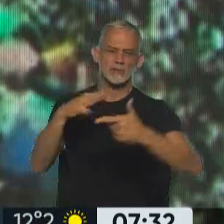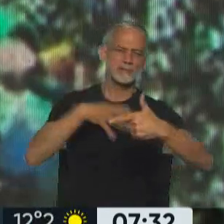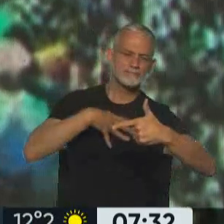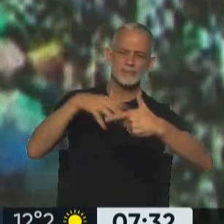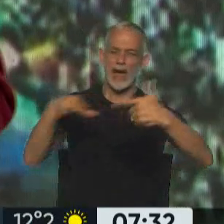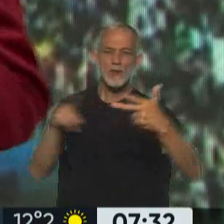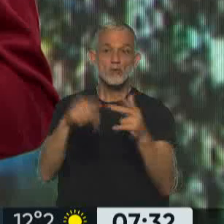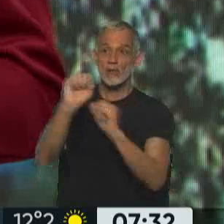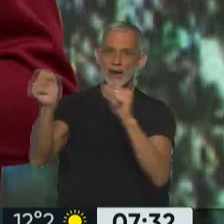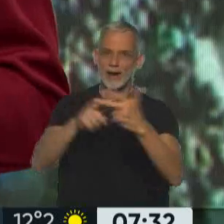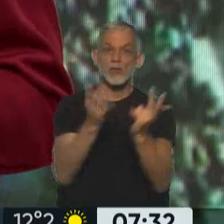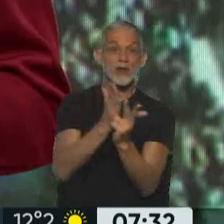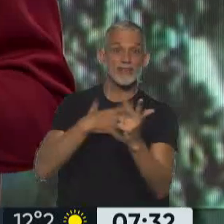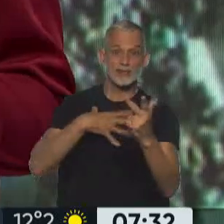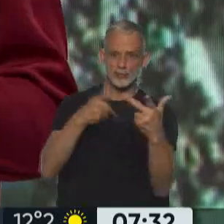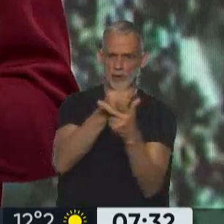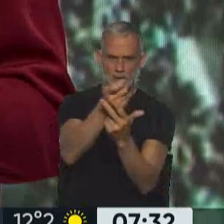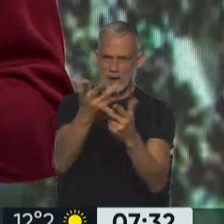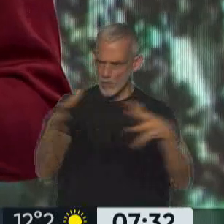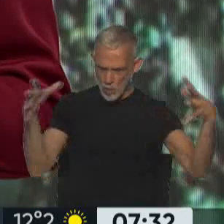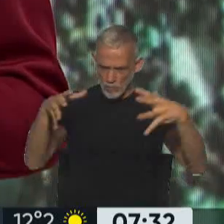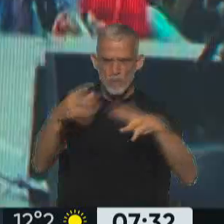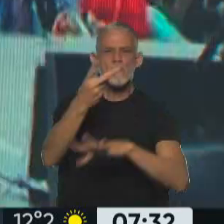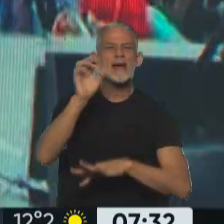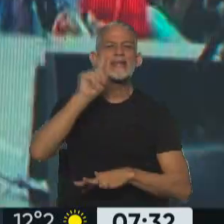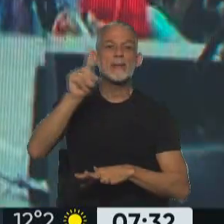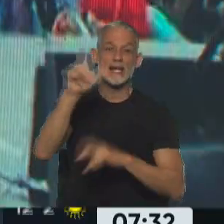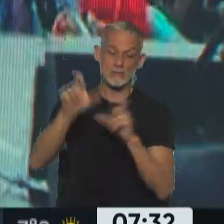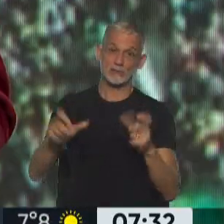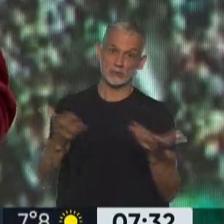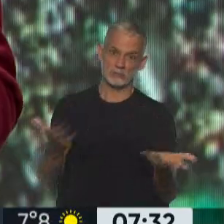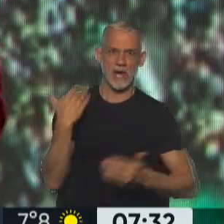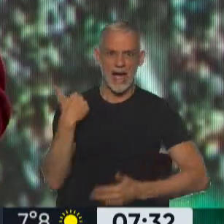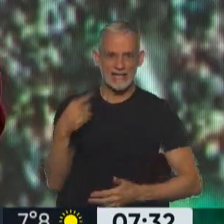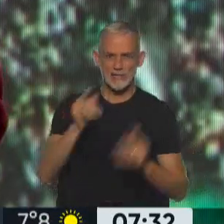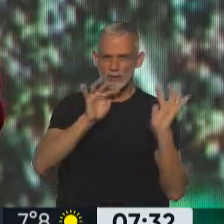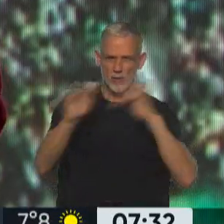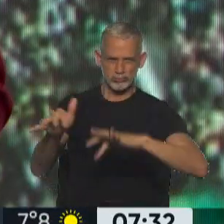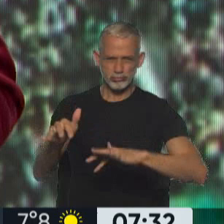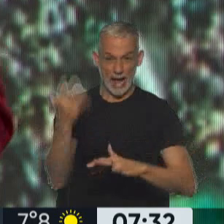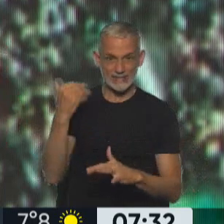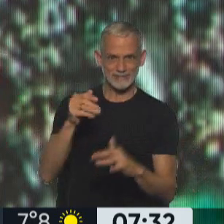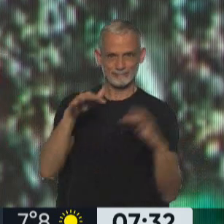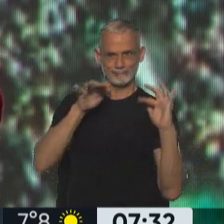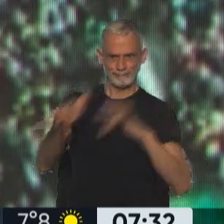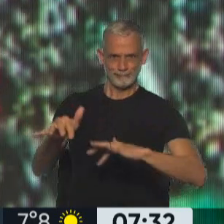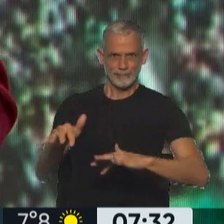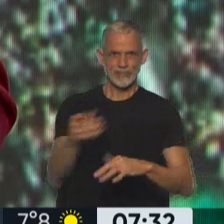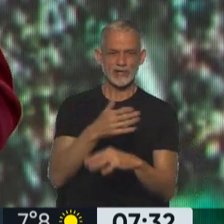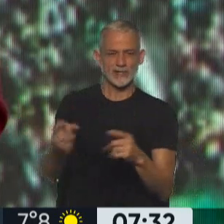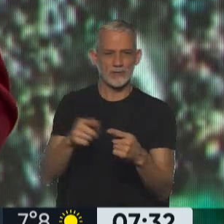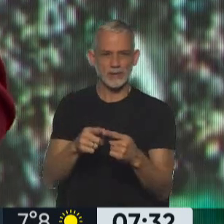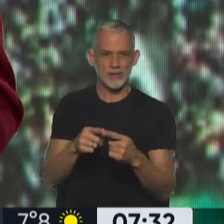de trabajadores, de derechos humanos, a unos 20.000 personas. Bien, bueno. El día de ayer, bueno, se produjo este acto con bien, toda esta